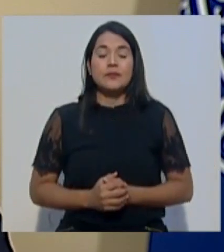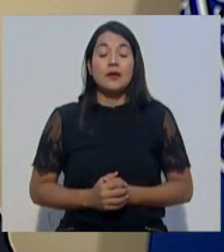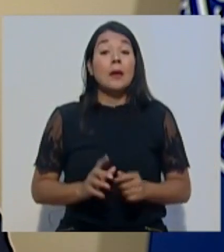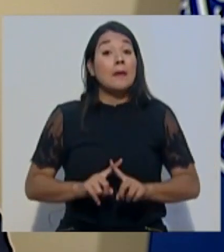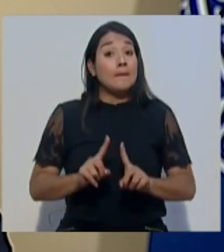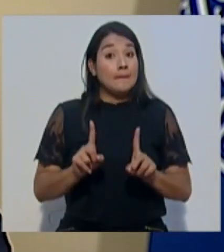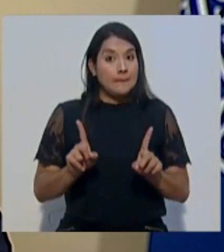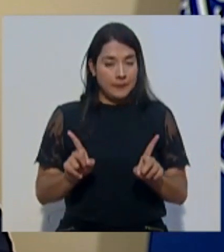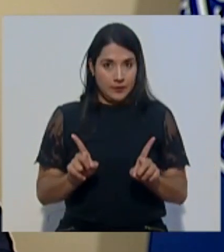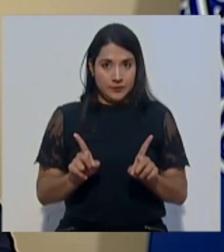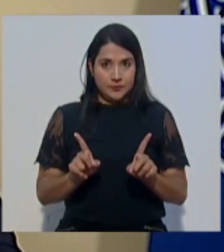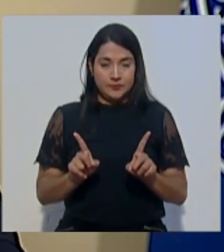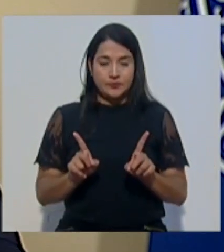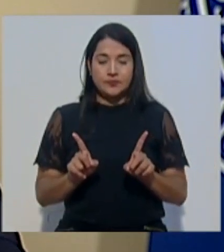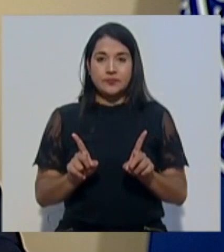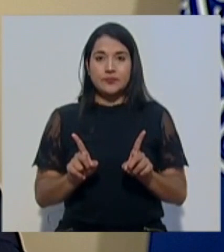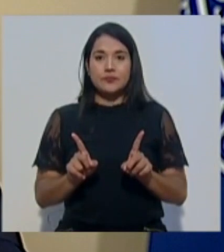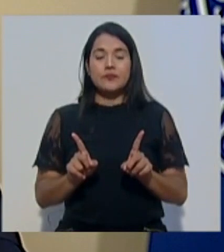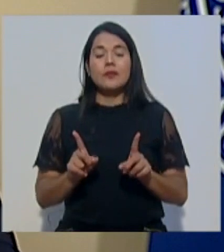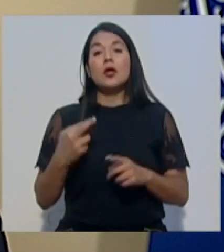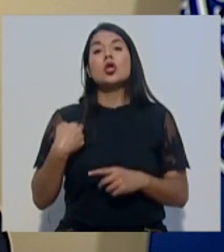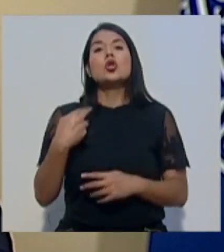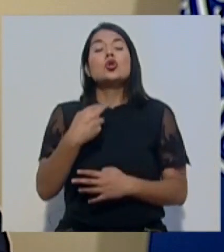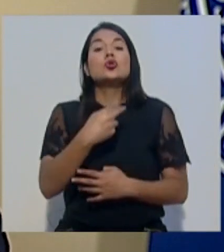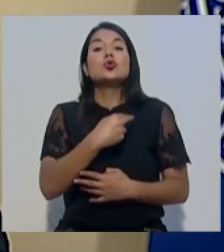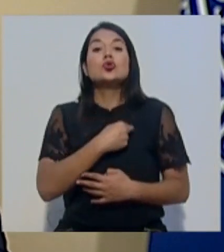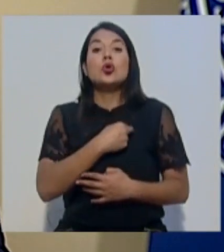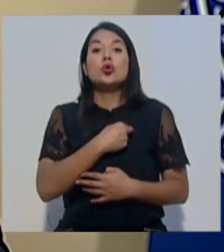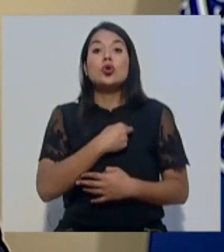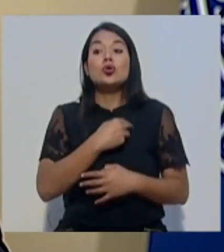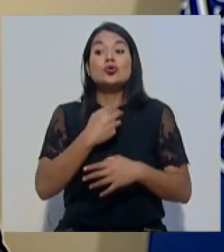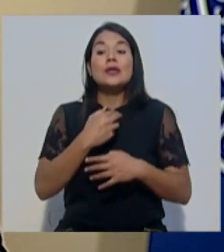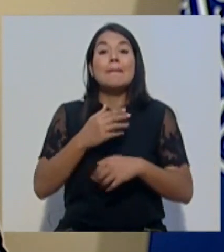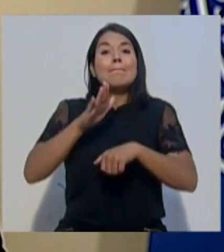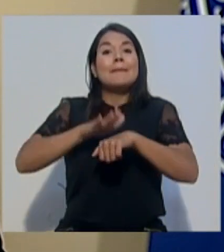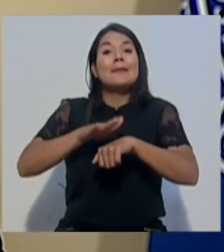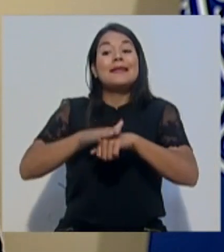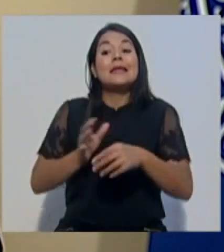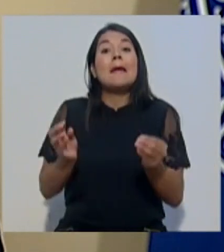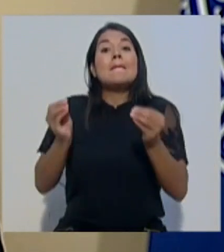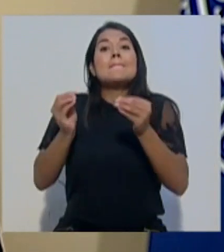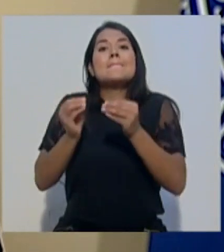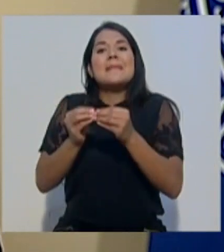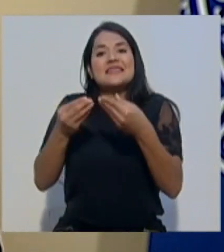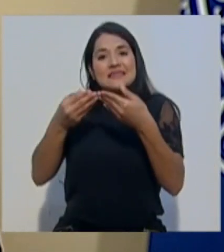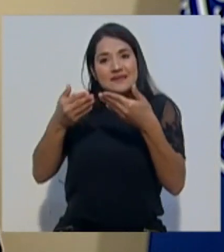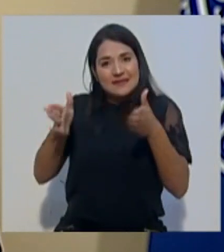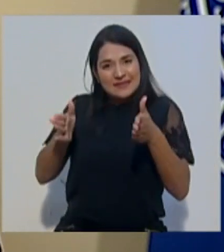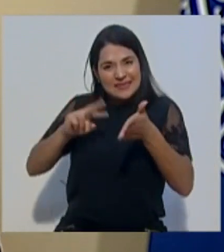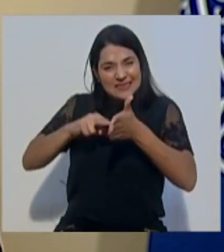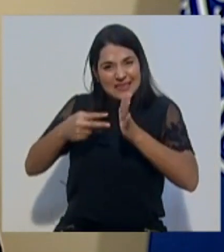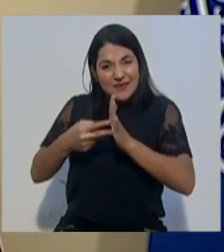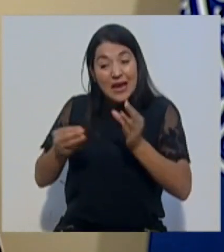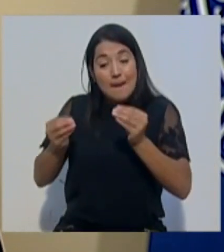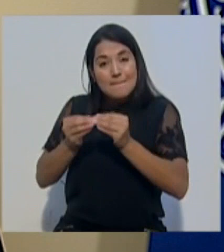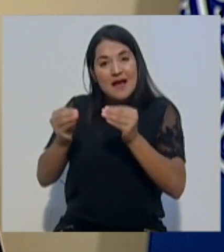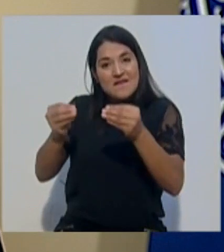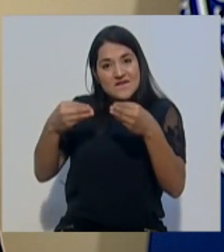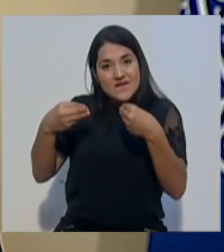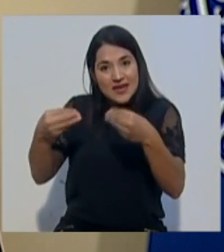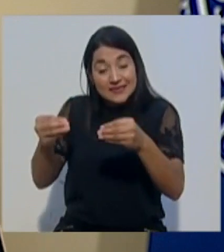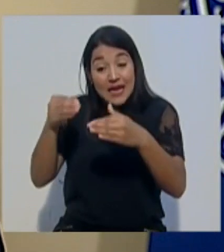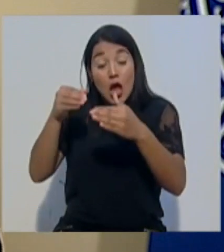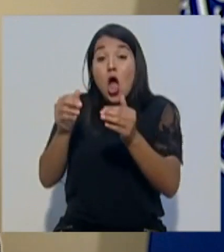No obstante, llevaremos una mayor apertura en los distintos establecimientos